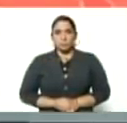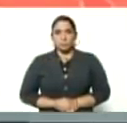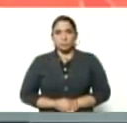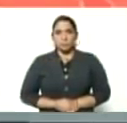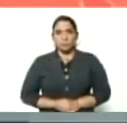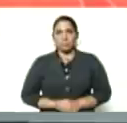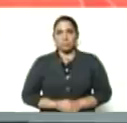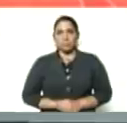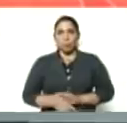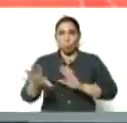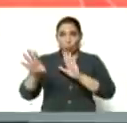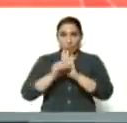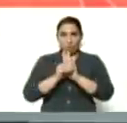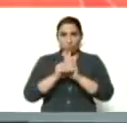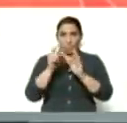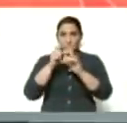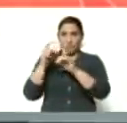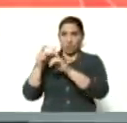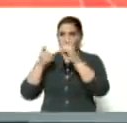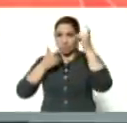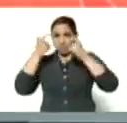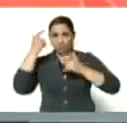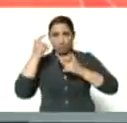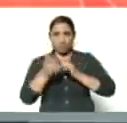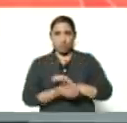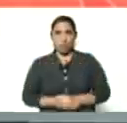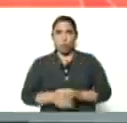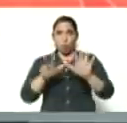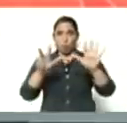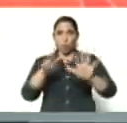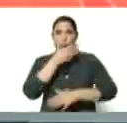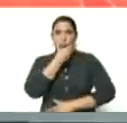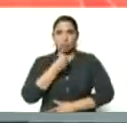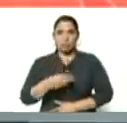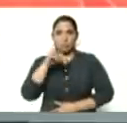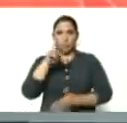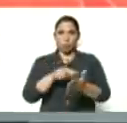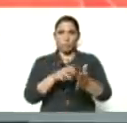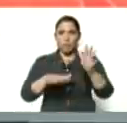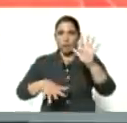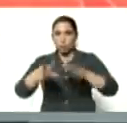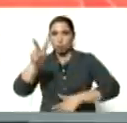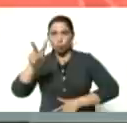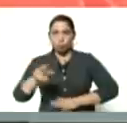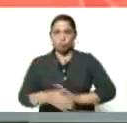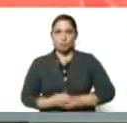parafraseándolo, en aquellas palabras del 8 de diciembre del 2012,